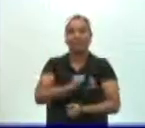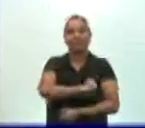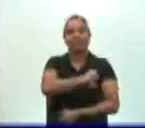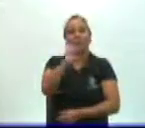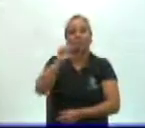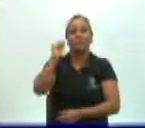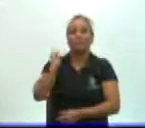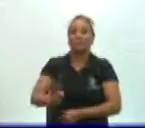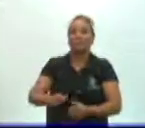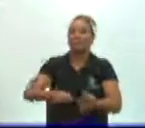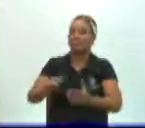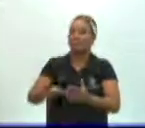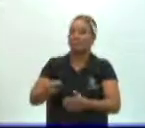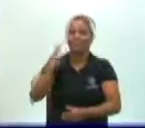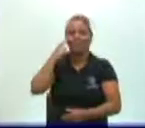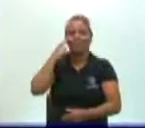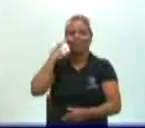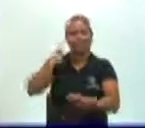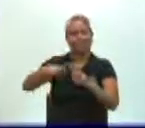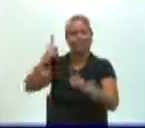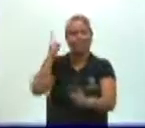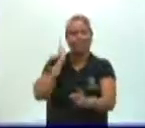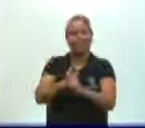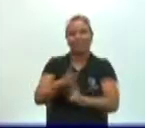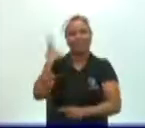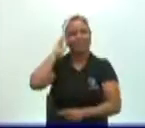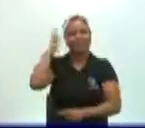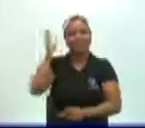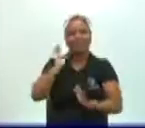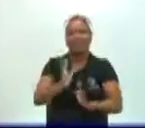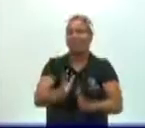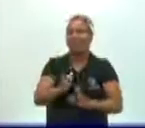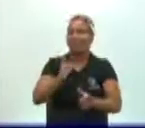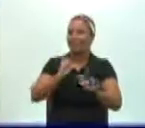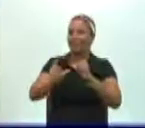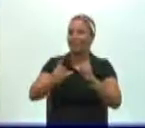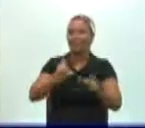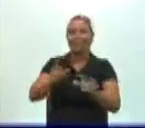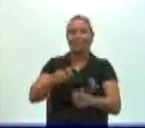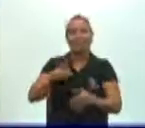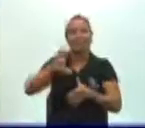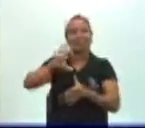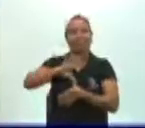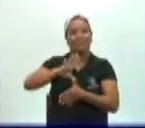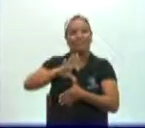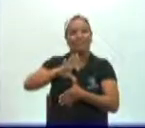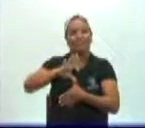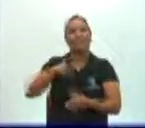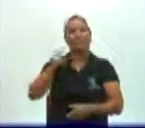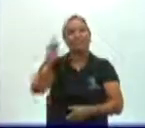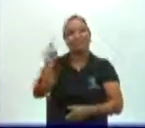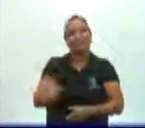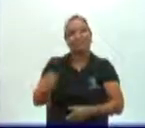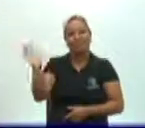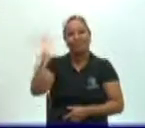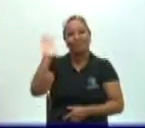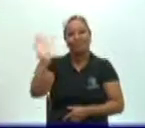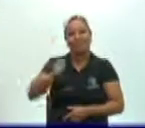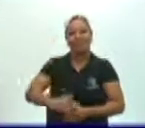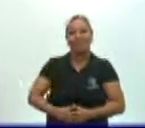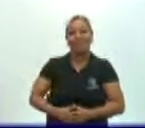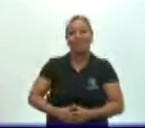esta batalla. Nos vemos en un próximo encuentro. Recuerda que seguiremos conversando sobre América y sus protagonistas. Chao.